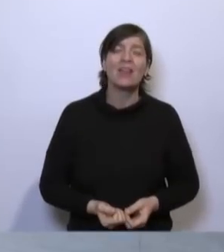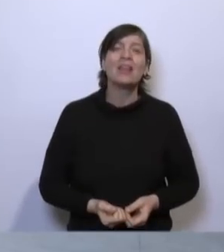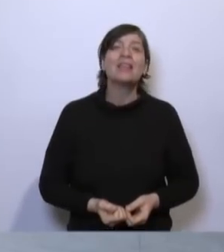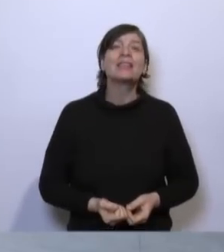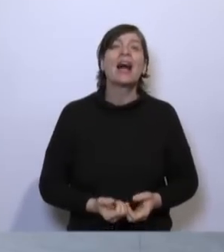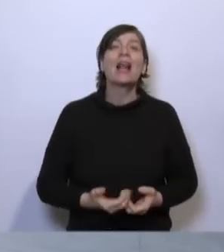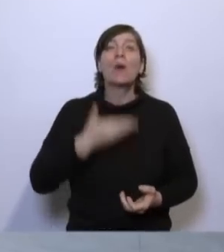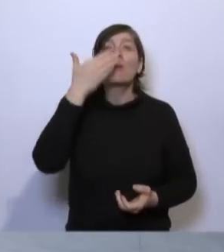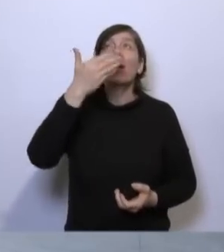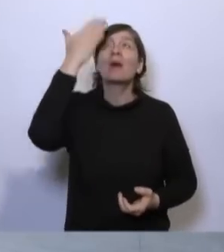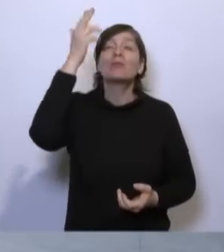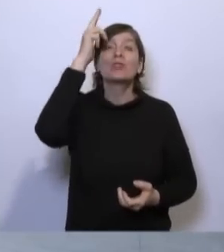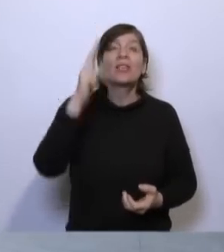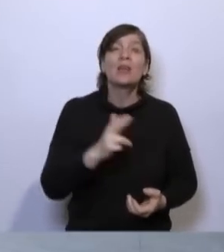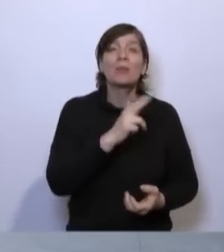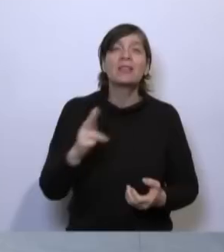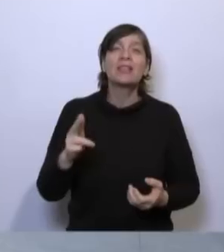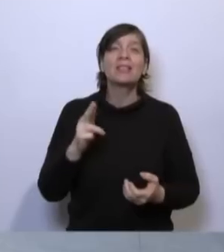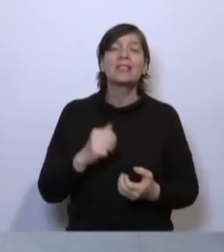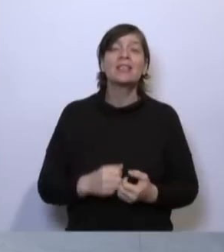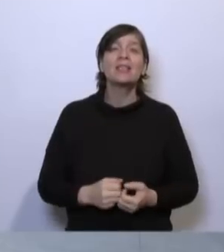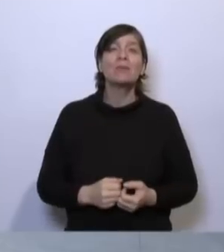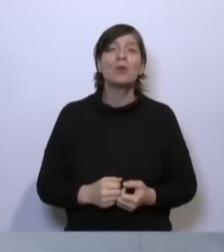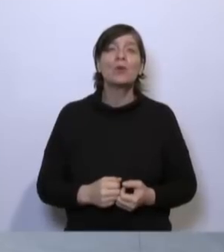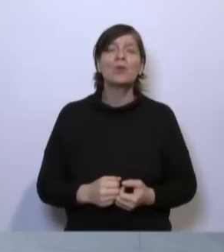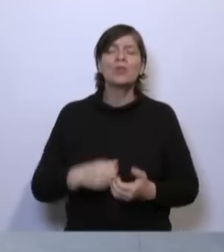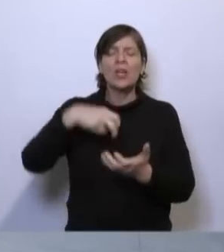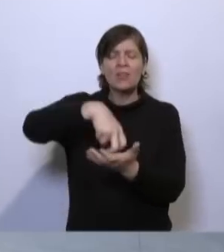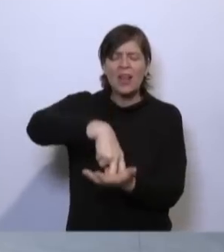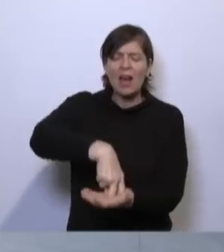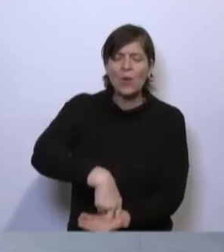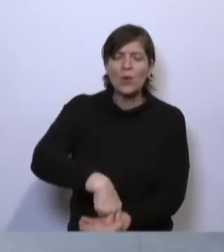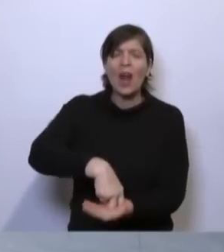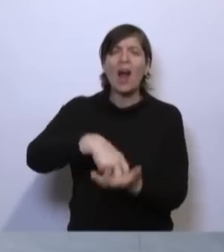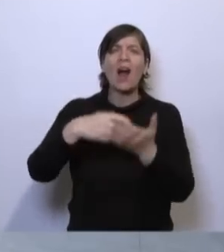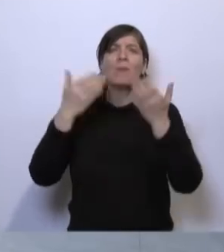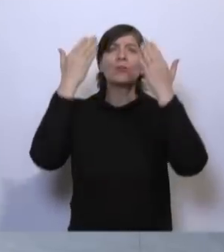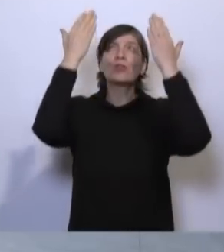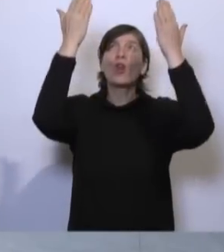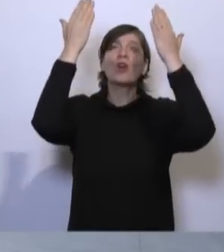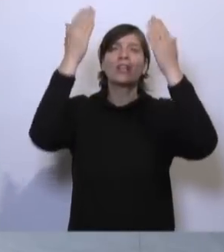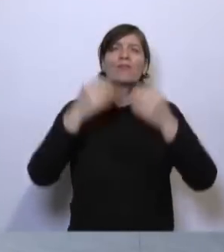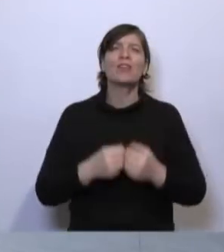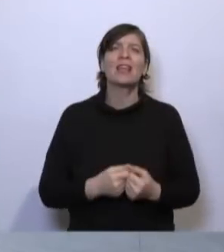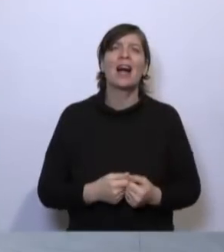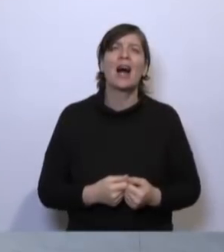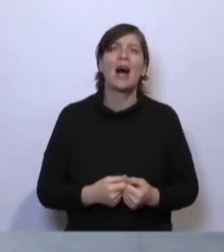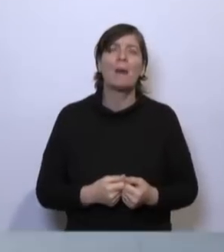voluntad. Te alabamos, te bendecimos, te adoramos,